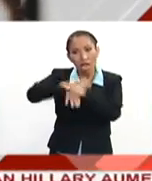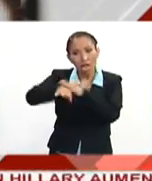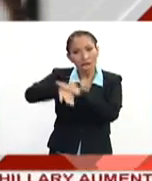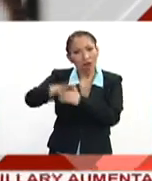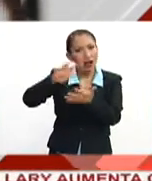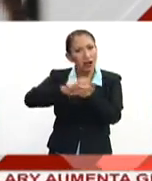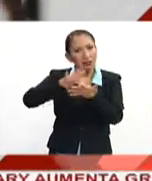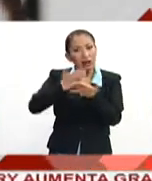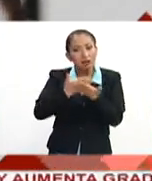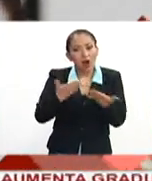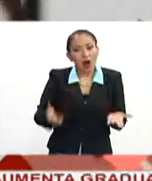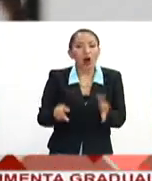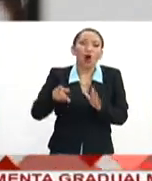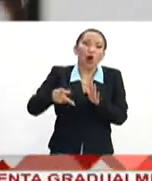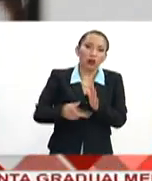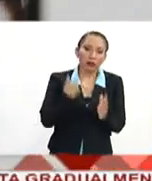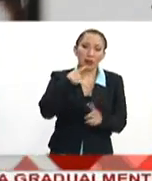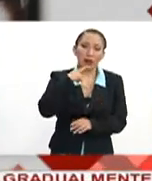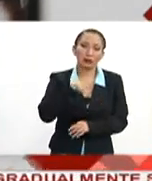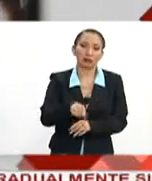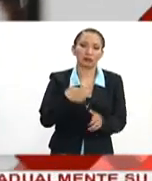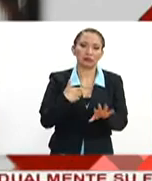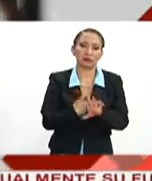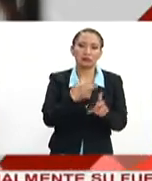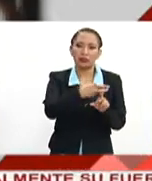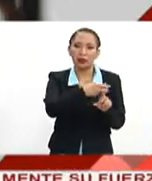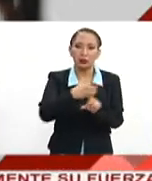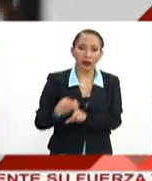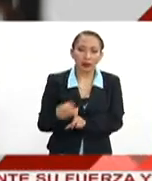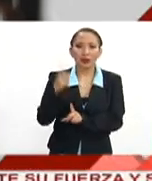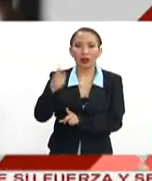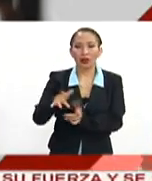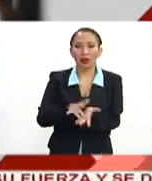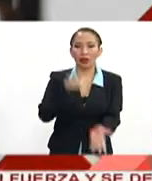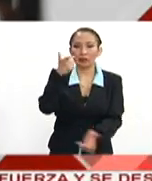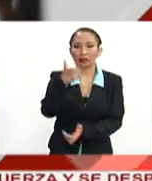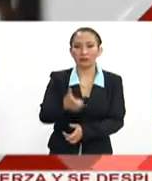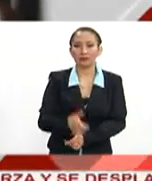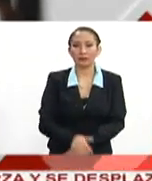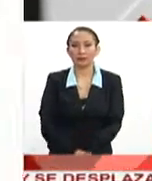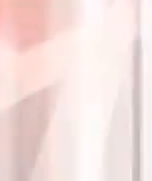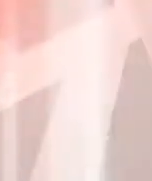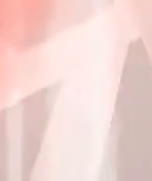y ahora cuenta con una nueva acusación por secuestro y extorsión.